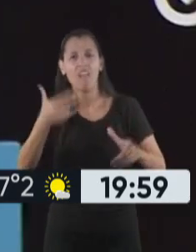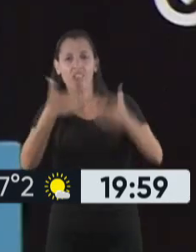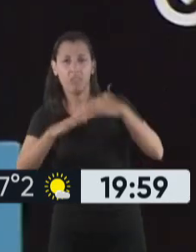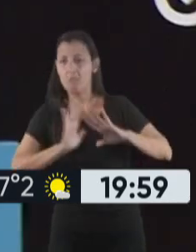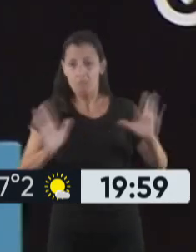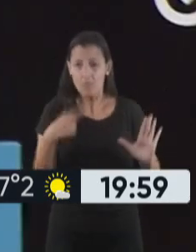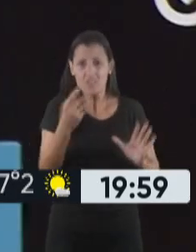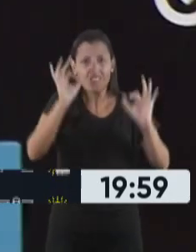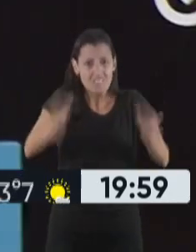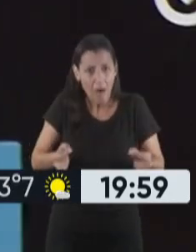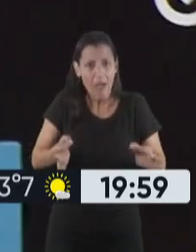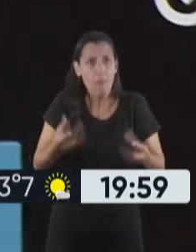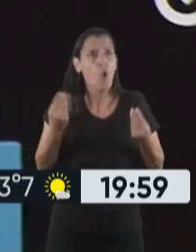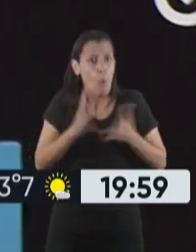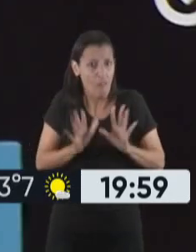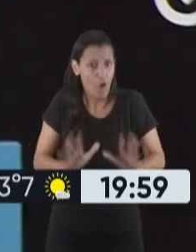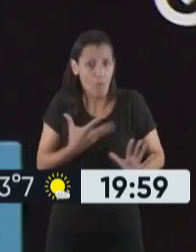porque sabíamos muy bien cómo funcionaba.